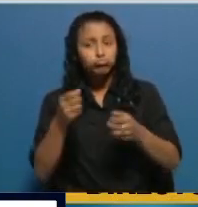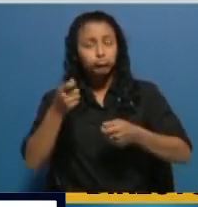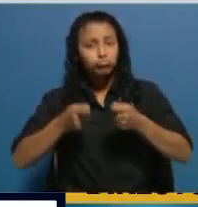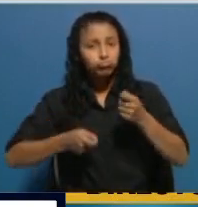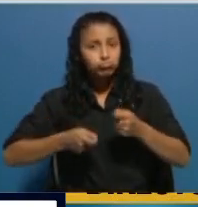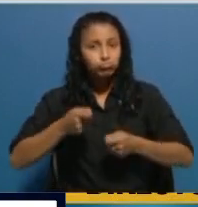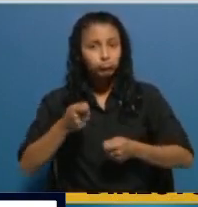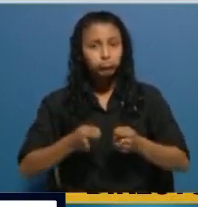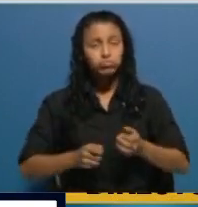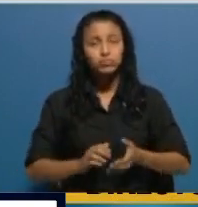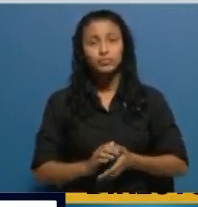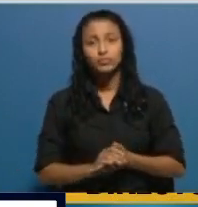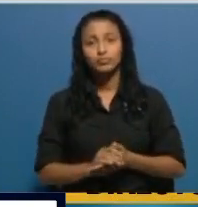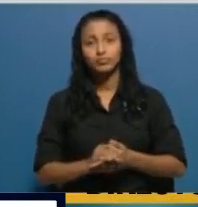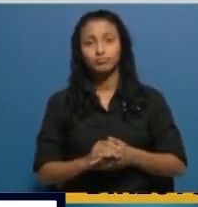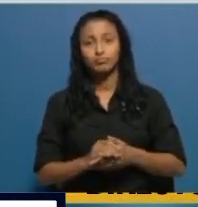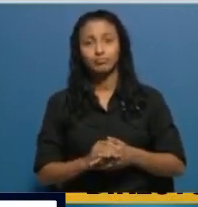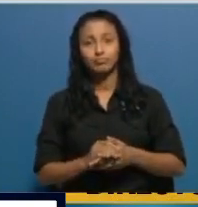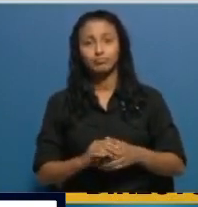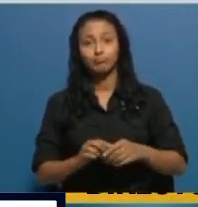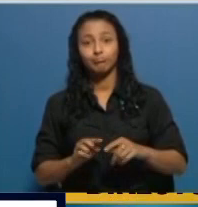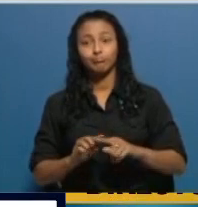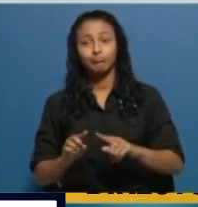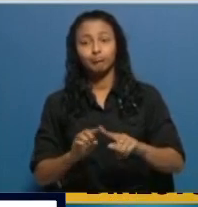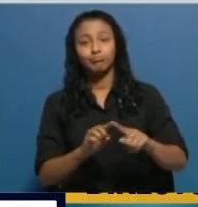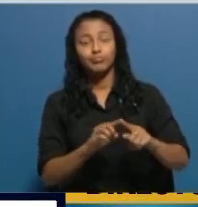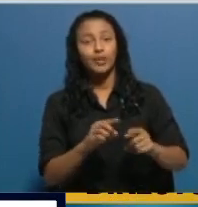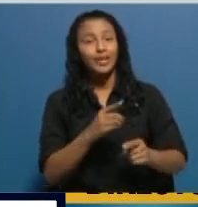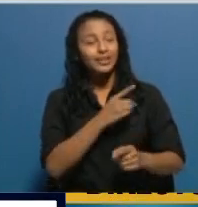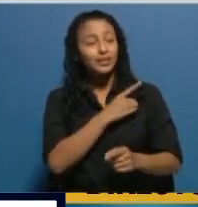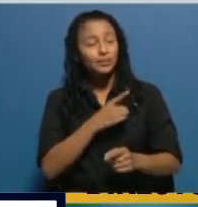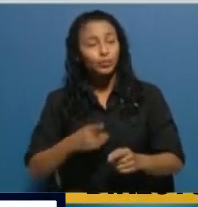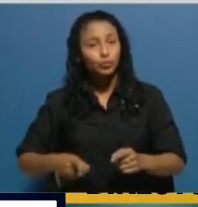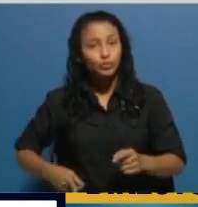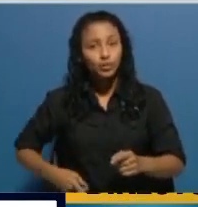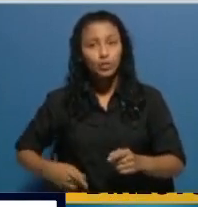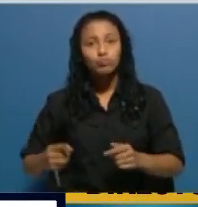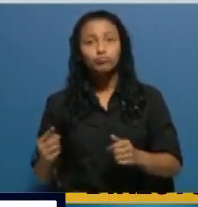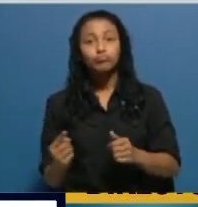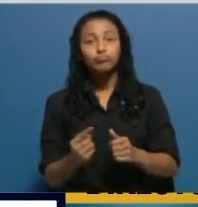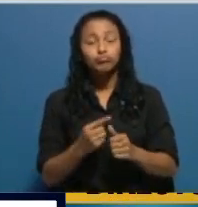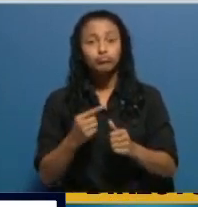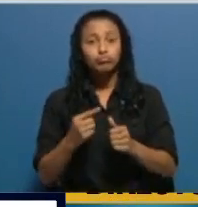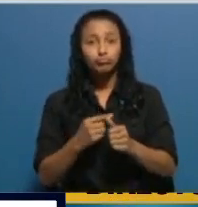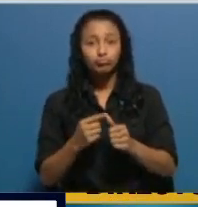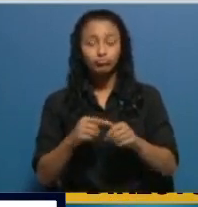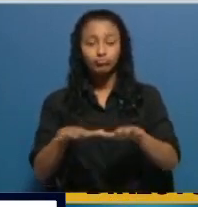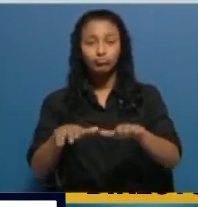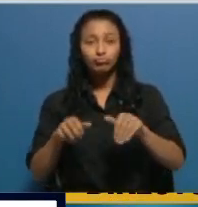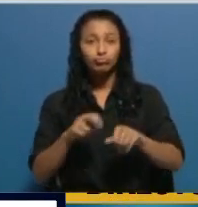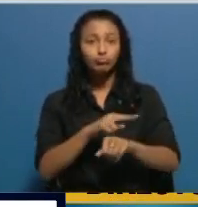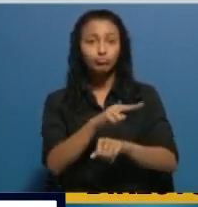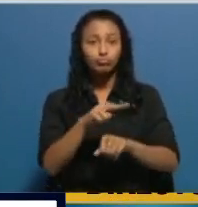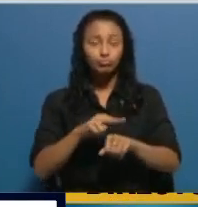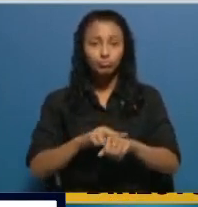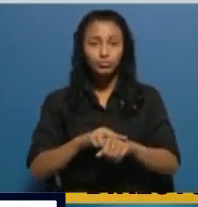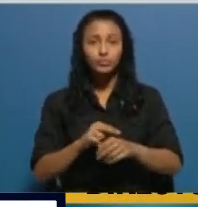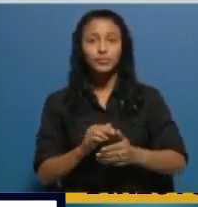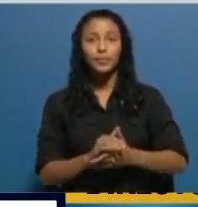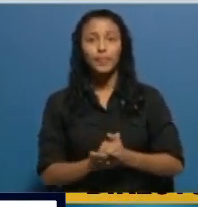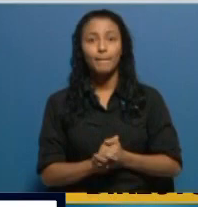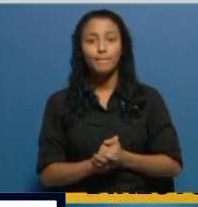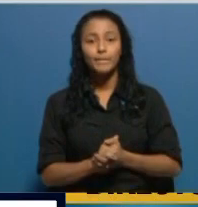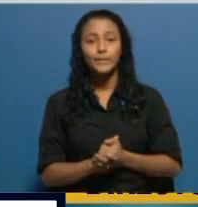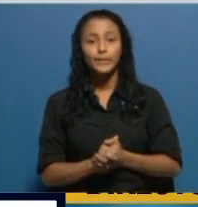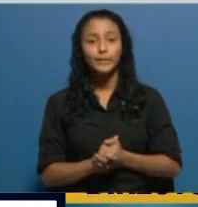honorables diputadas y diputados principales y suplentes de la asamblea nacional su excelencia jorge